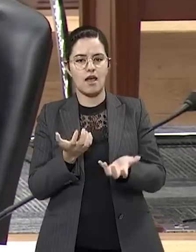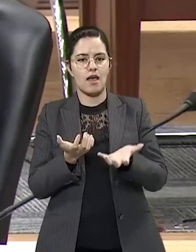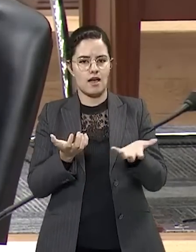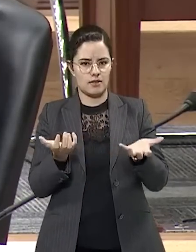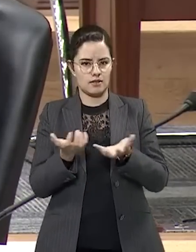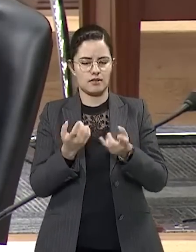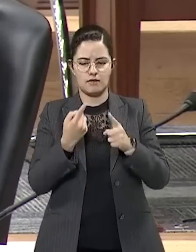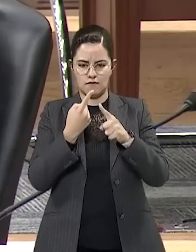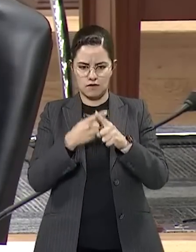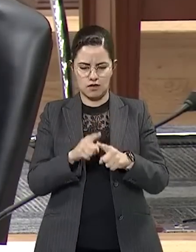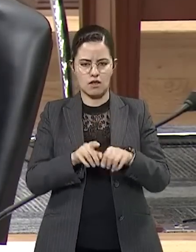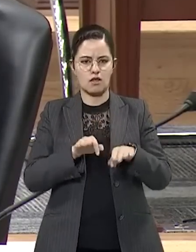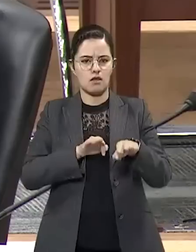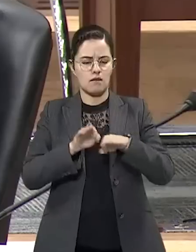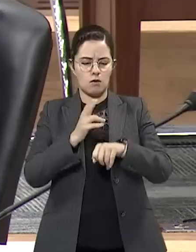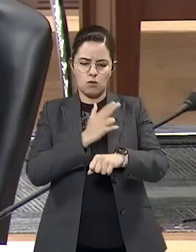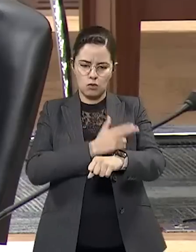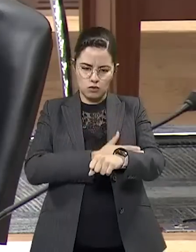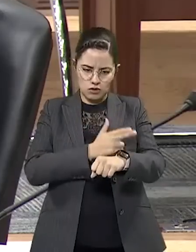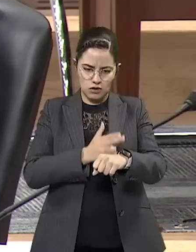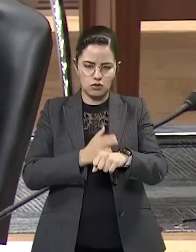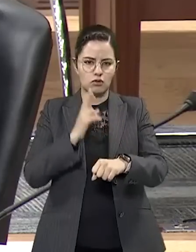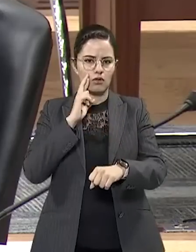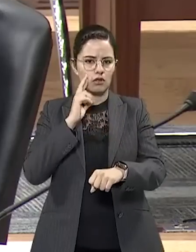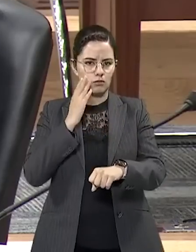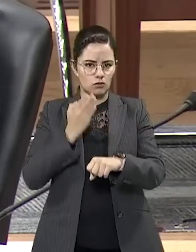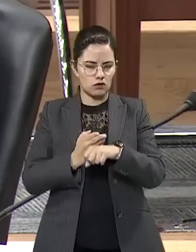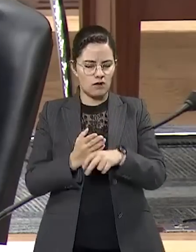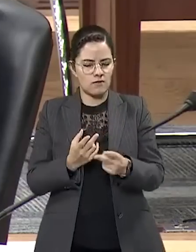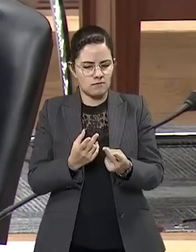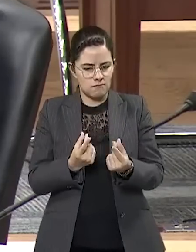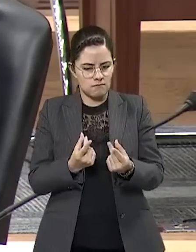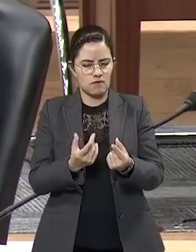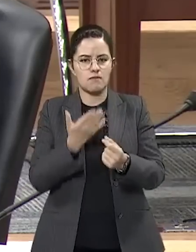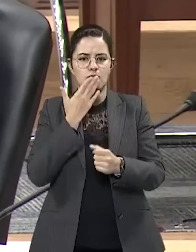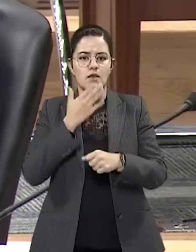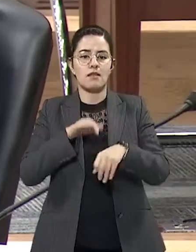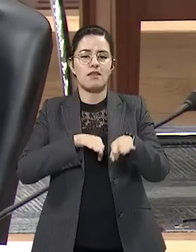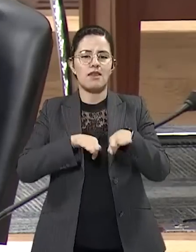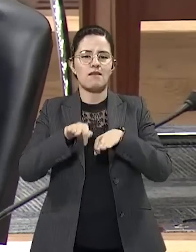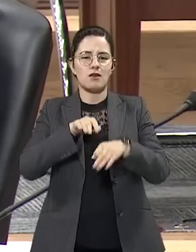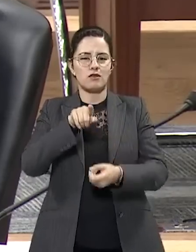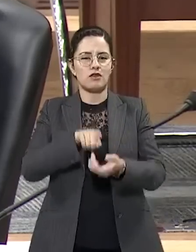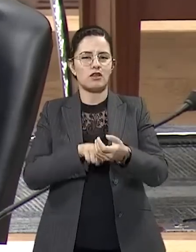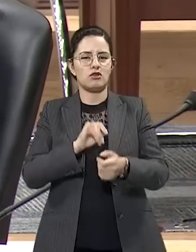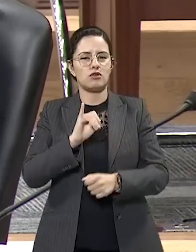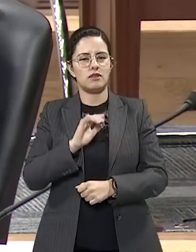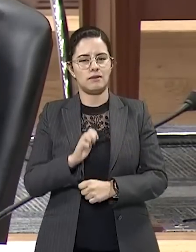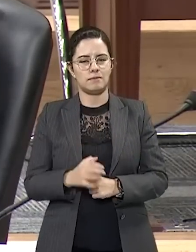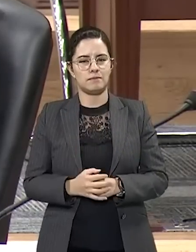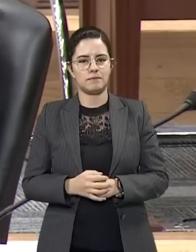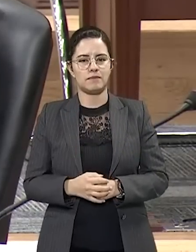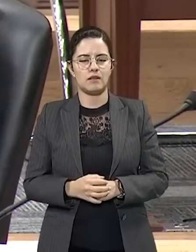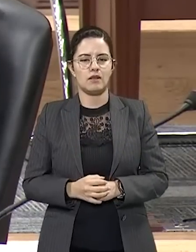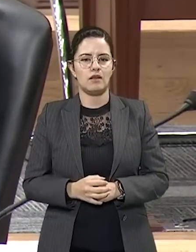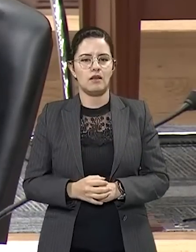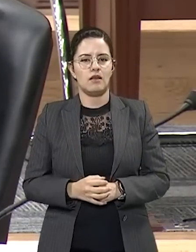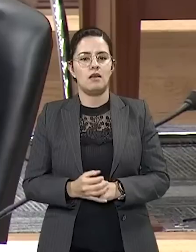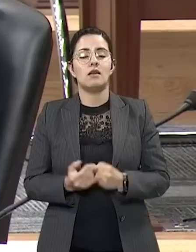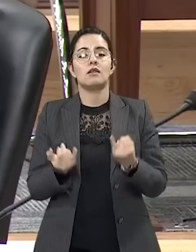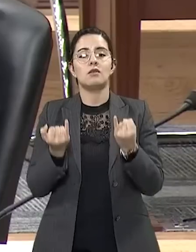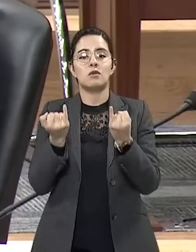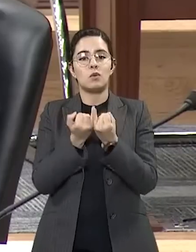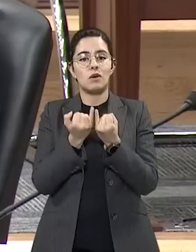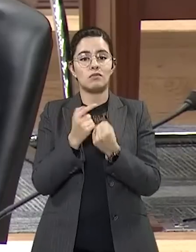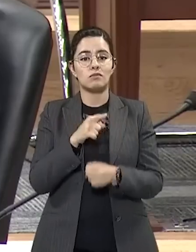desempeño honesto responsable y eficiente del personal de esta institución y tomando en consideración